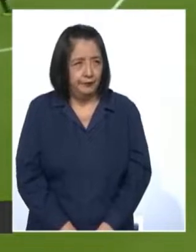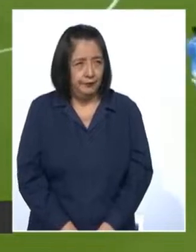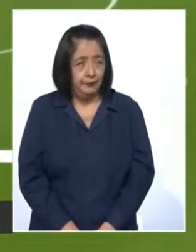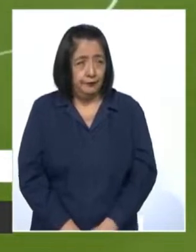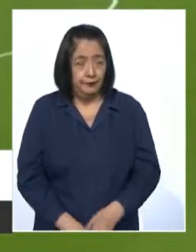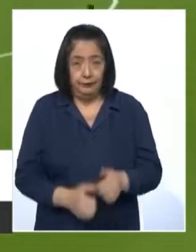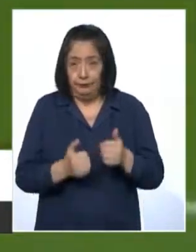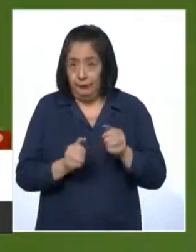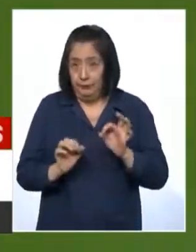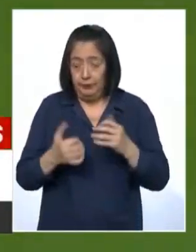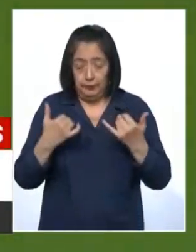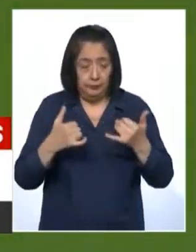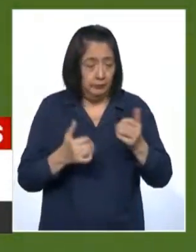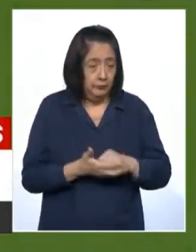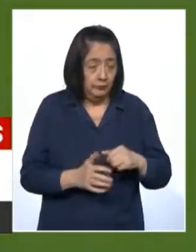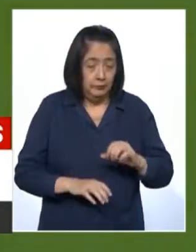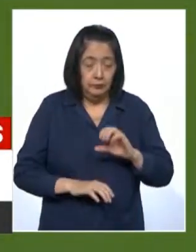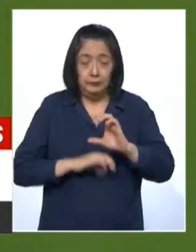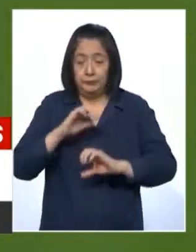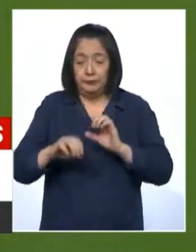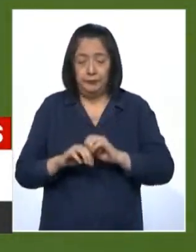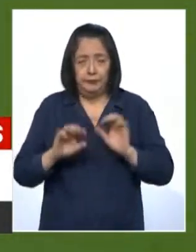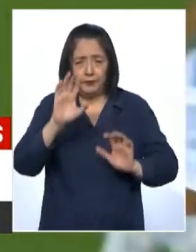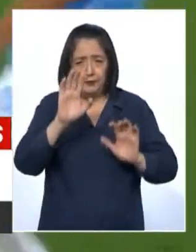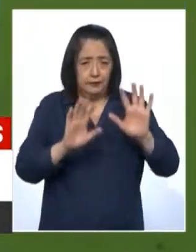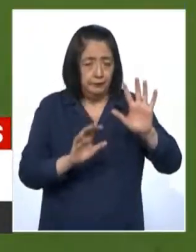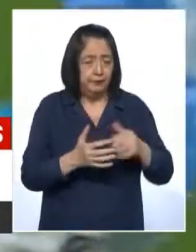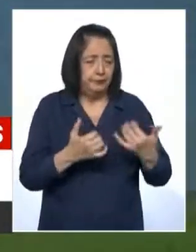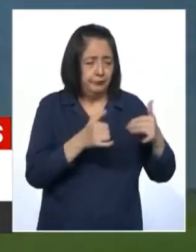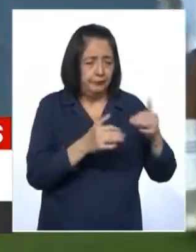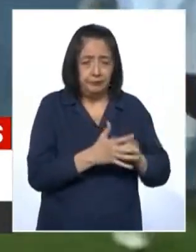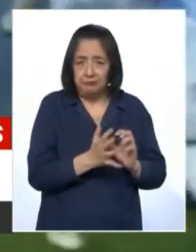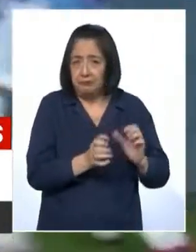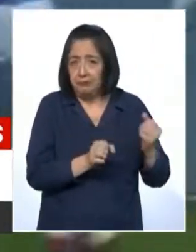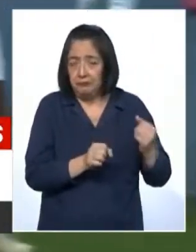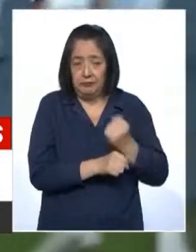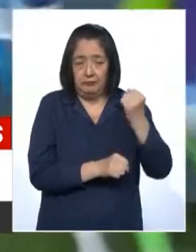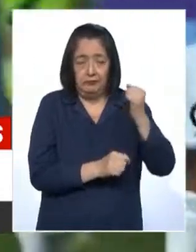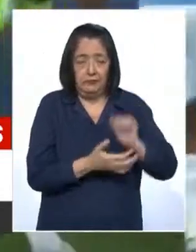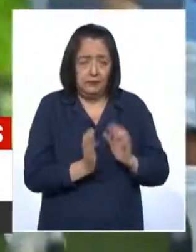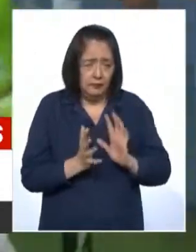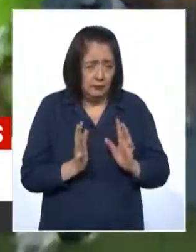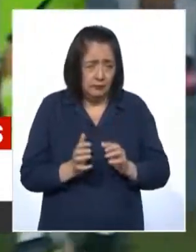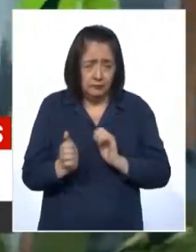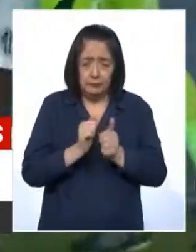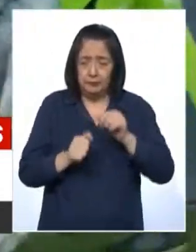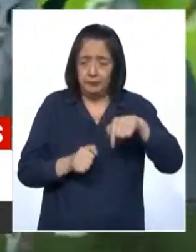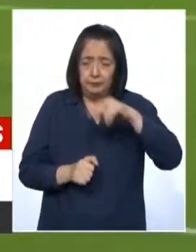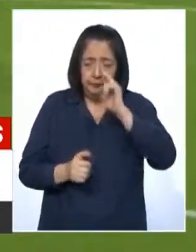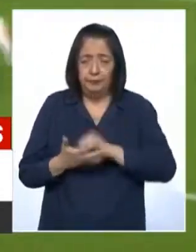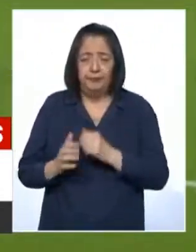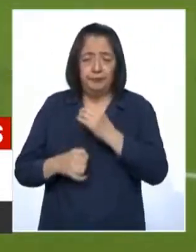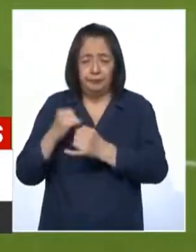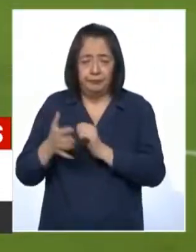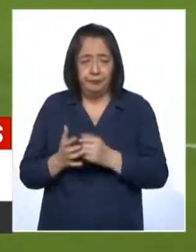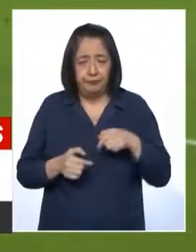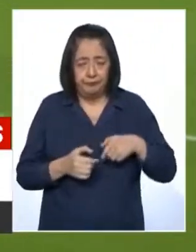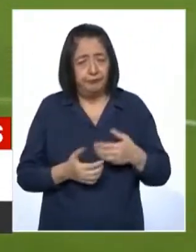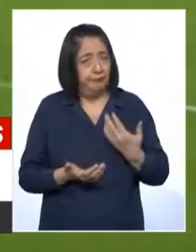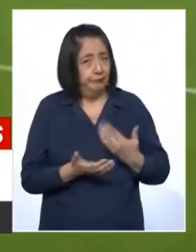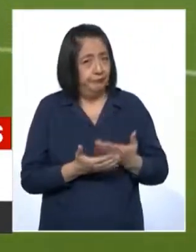La buena racha de Sporting Cristal de 15 partidos invicto entre Liga 1 y torneos internacionales se pondrá a prueba este miércoles cuando enfrente a